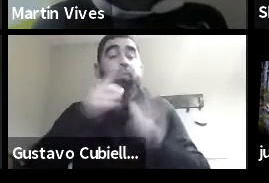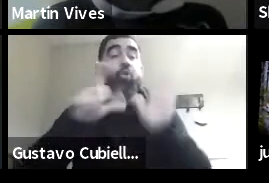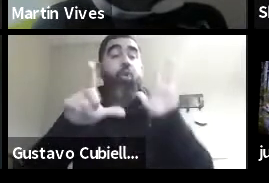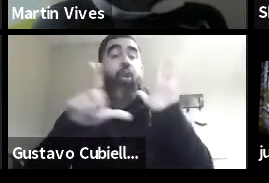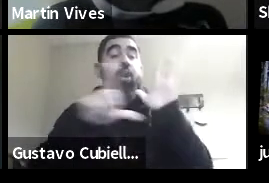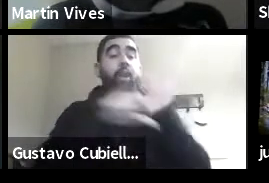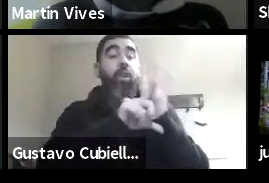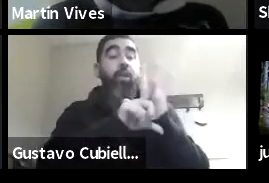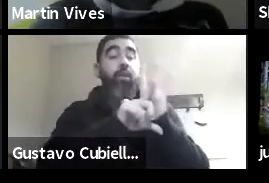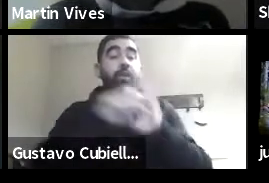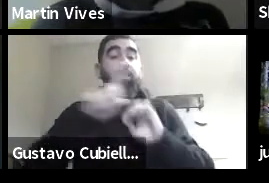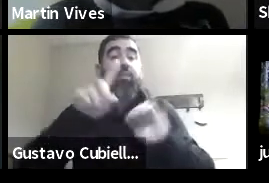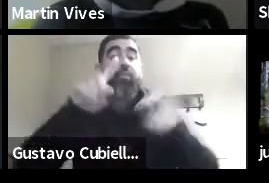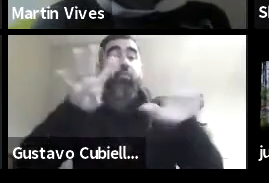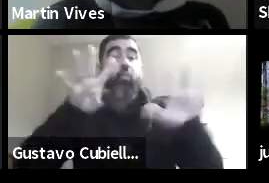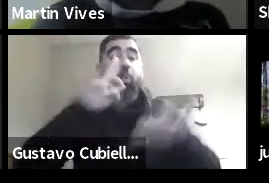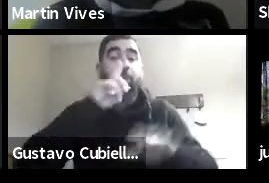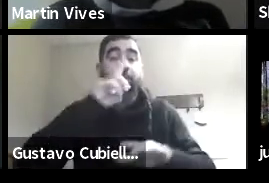la ley